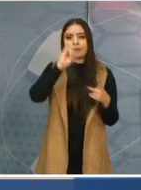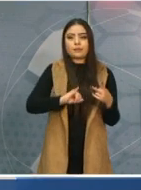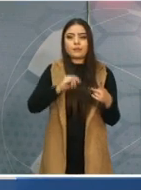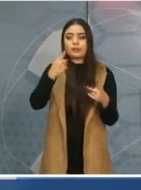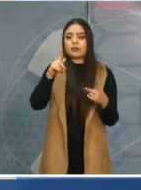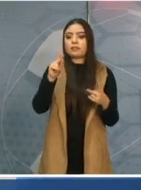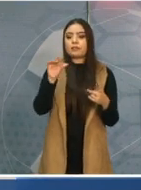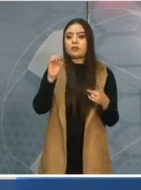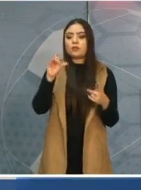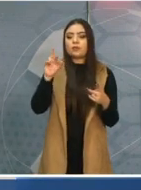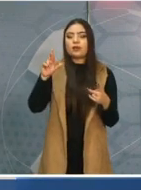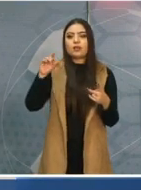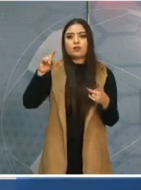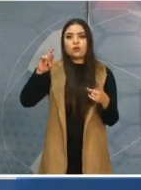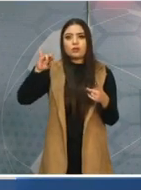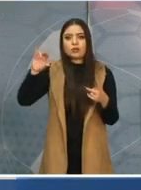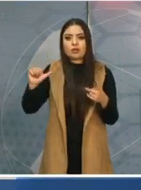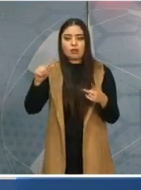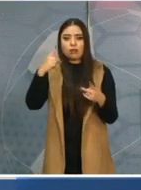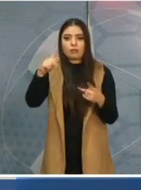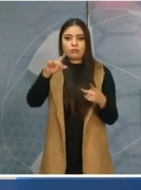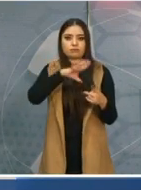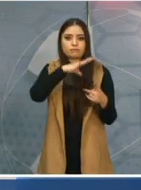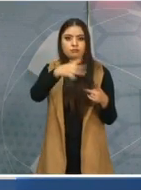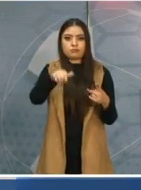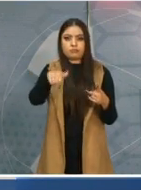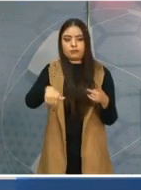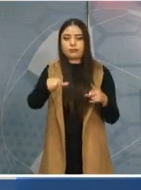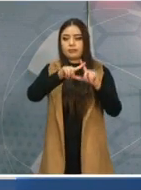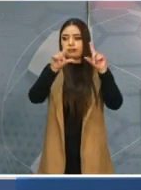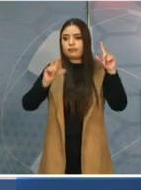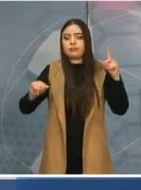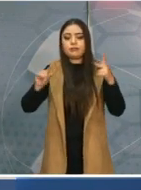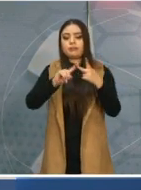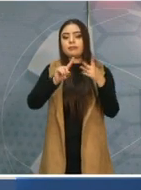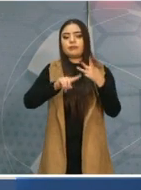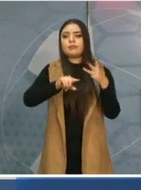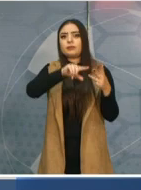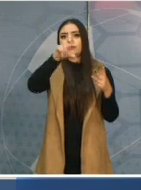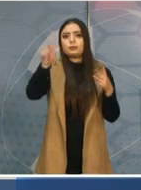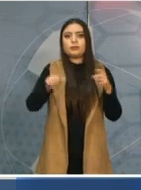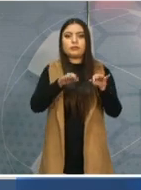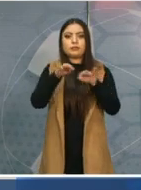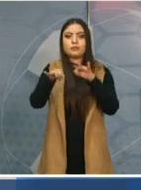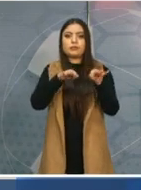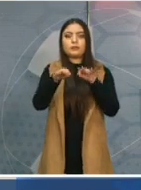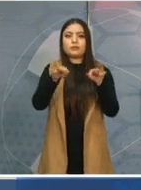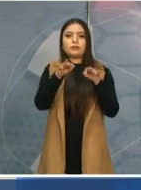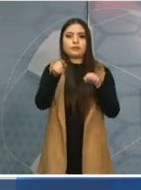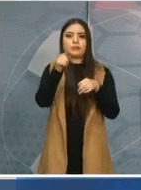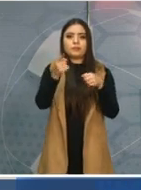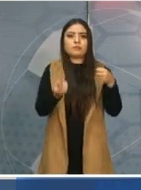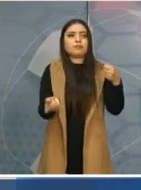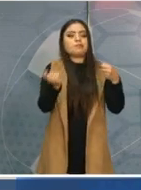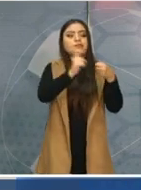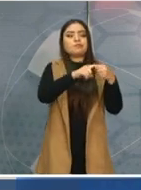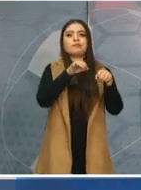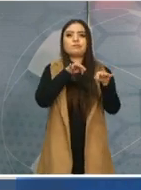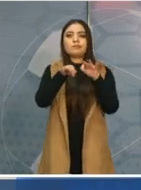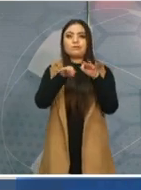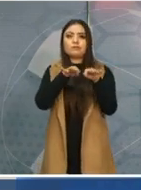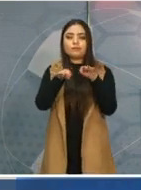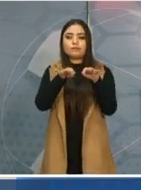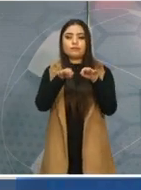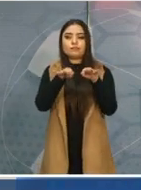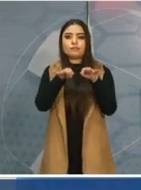general de la república y posteriormente años más tarde ya integrándose a estos esfuerzos cuando se desintegra de la